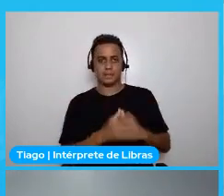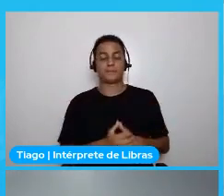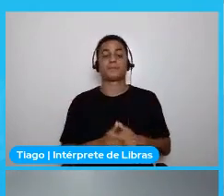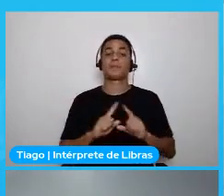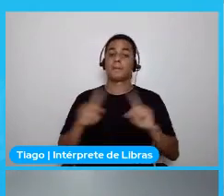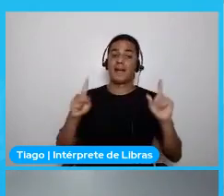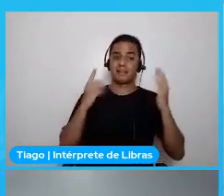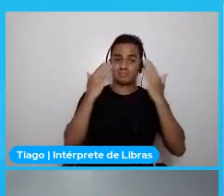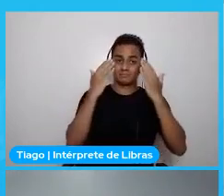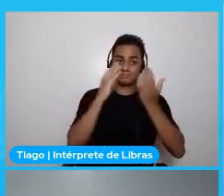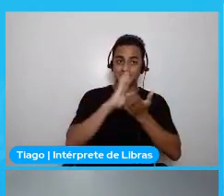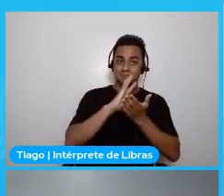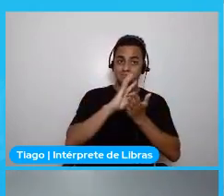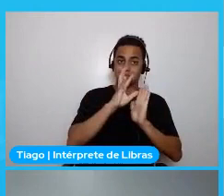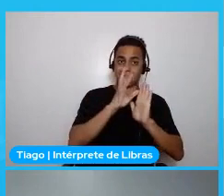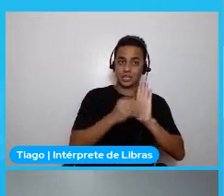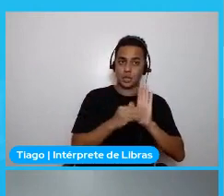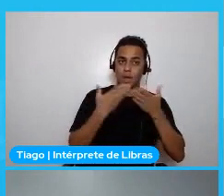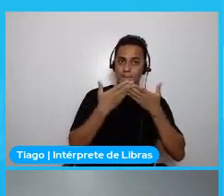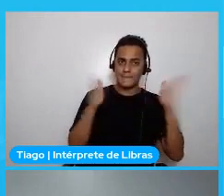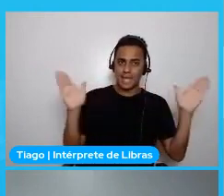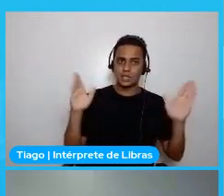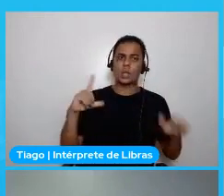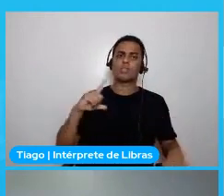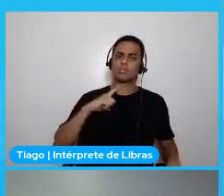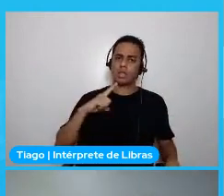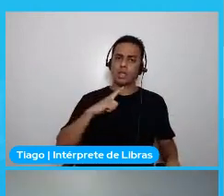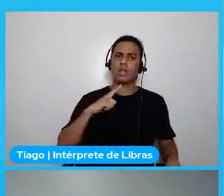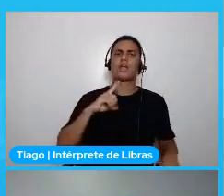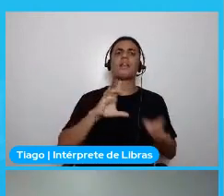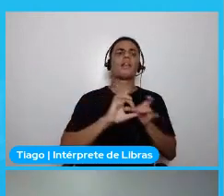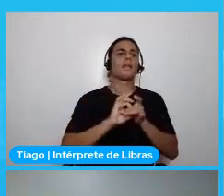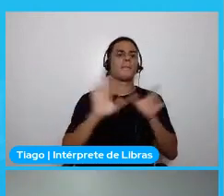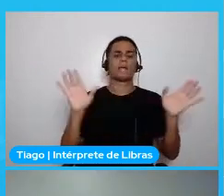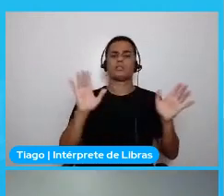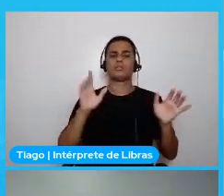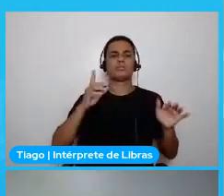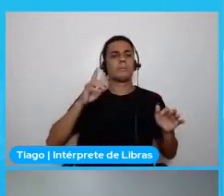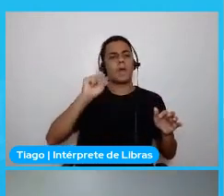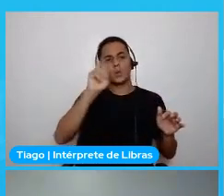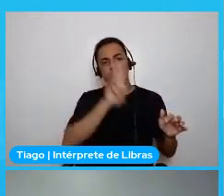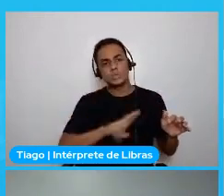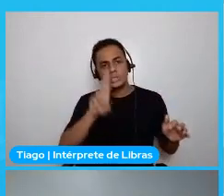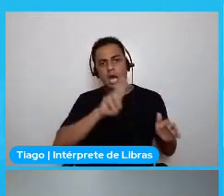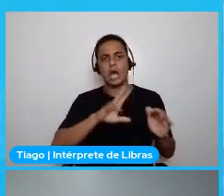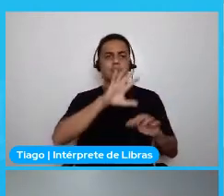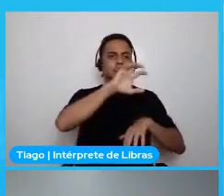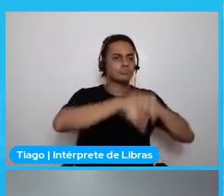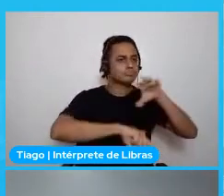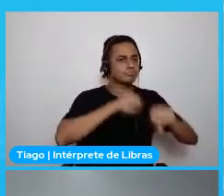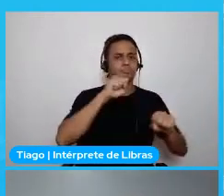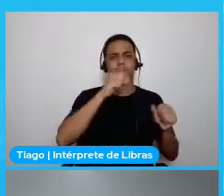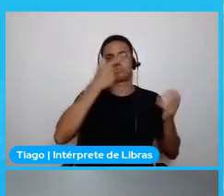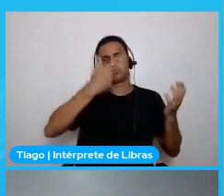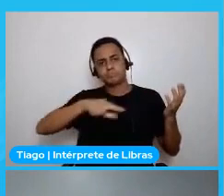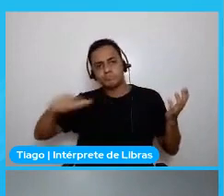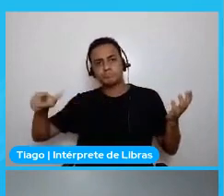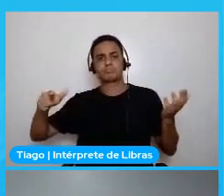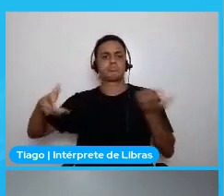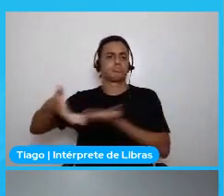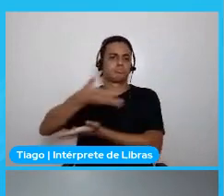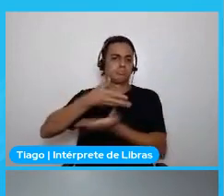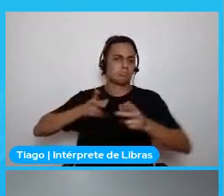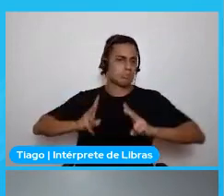datos abiertos tienen una licencia especial para que sean utilizados, reutilizados y redistribuidos